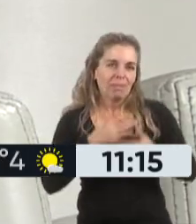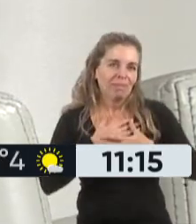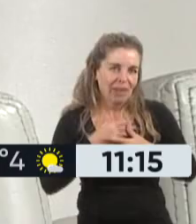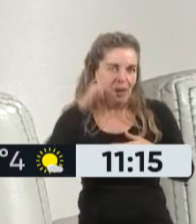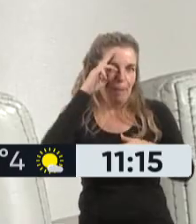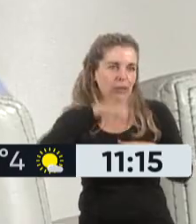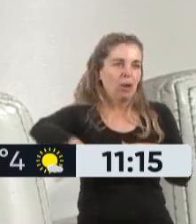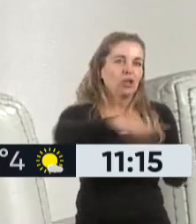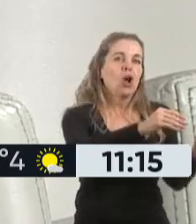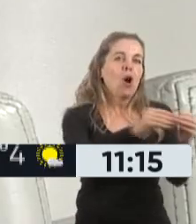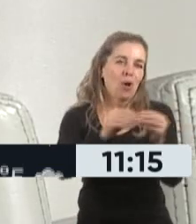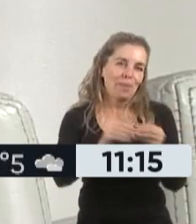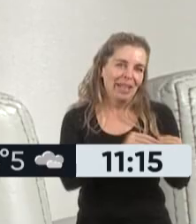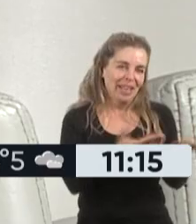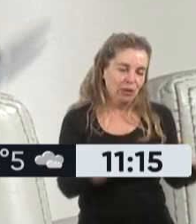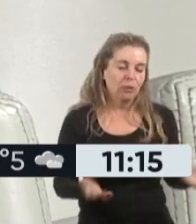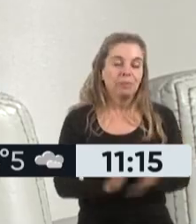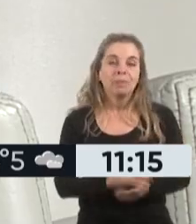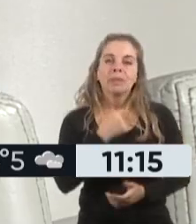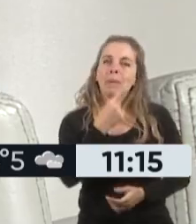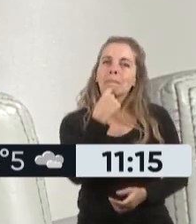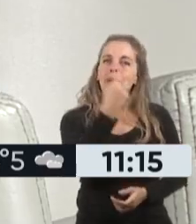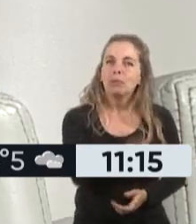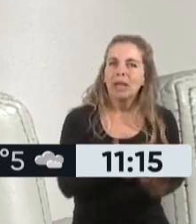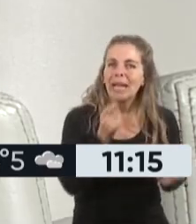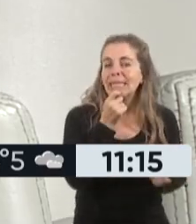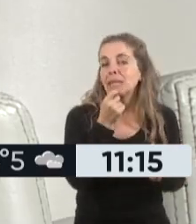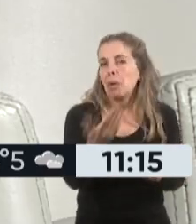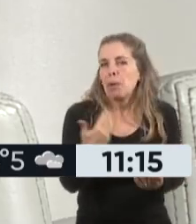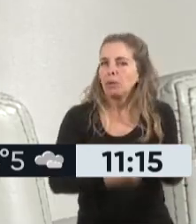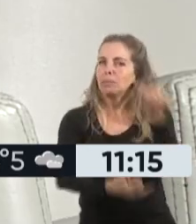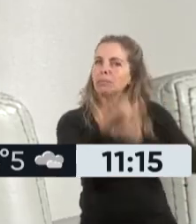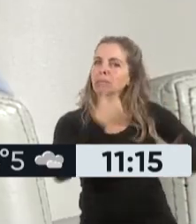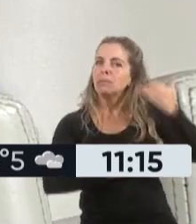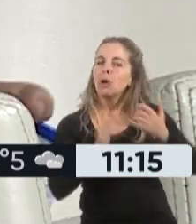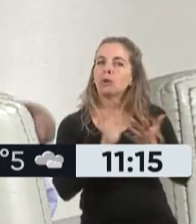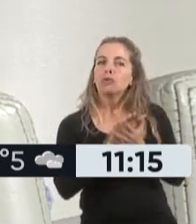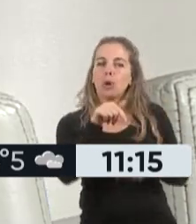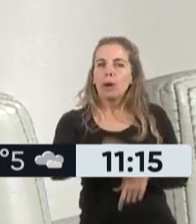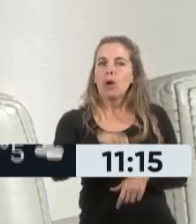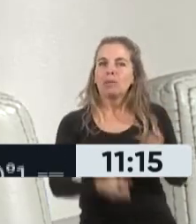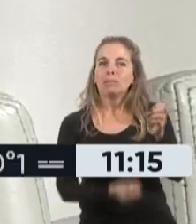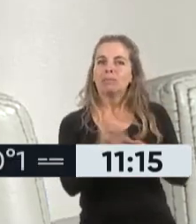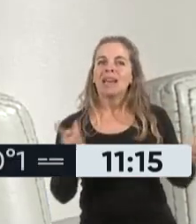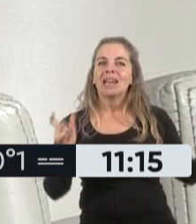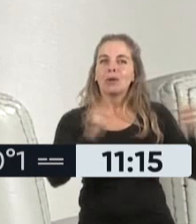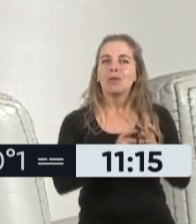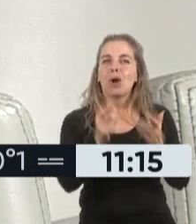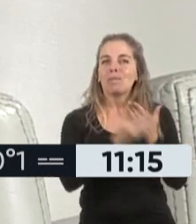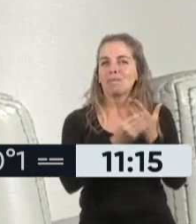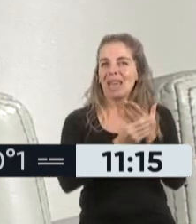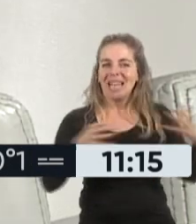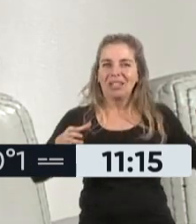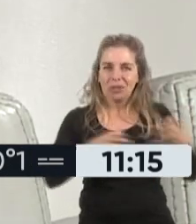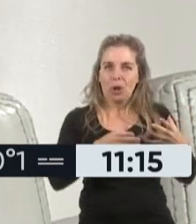obviamente. Obvio. Preguntarte, Manuel, bueno, si nos puedes contar de la reunión de gabinete, qué temas se trataron.